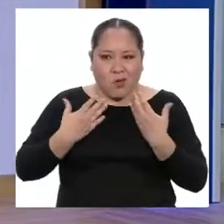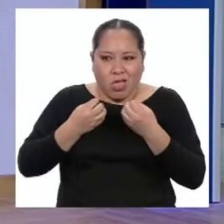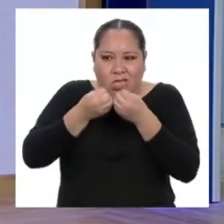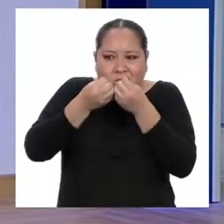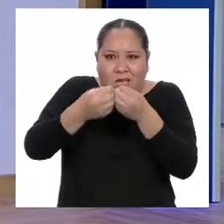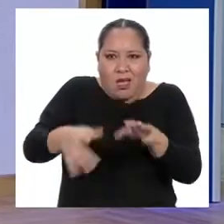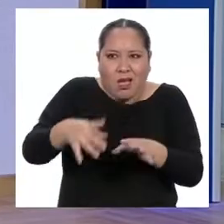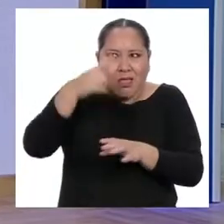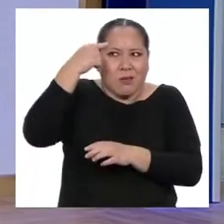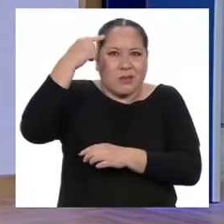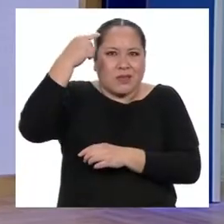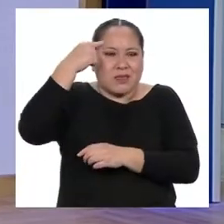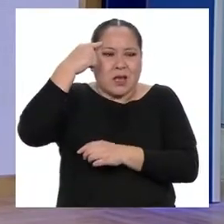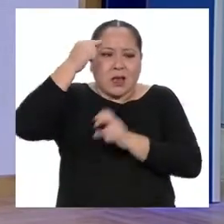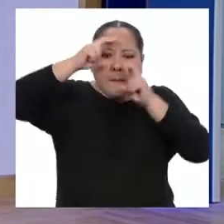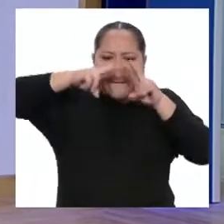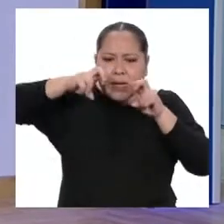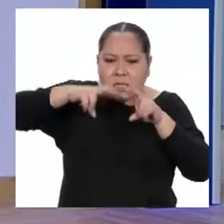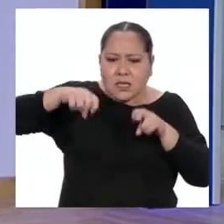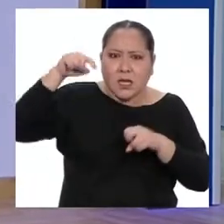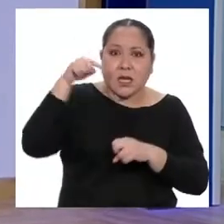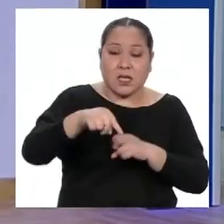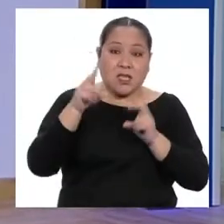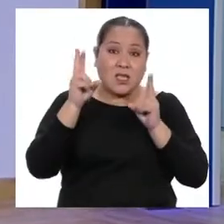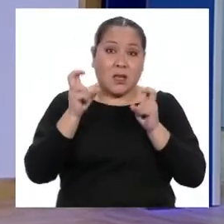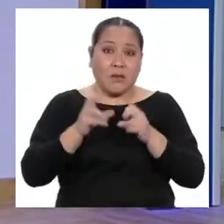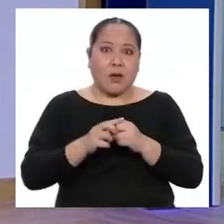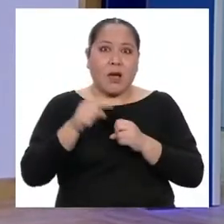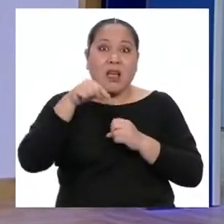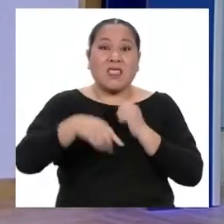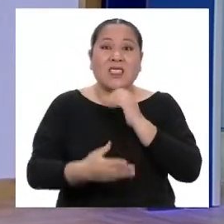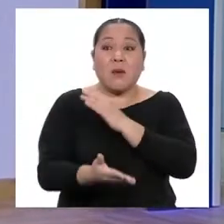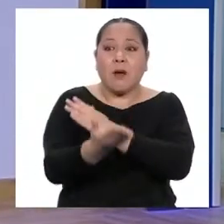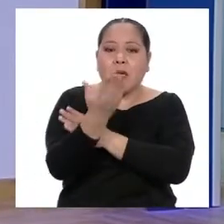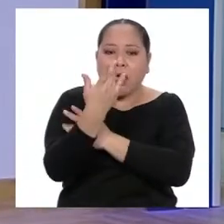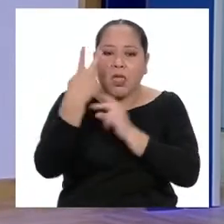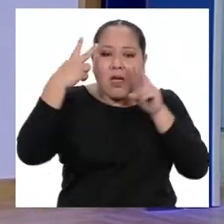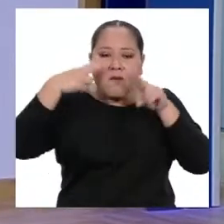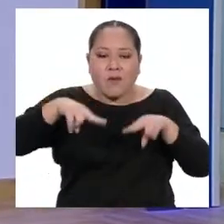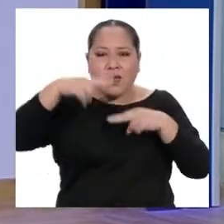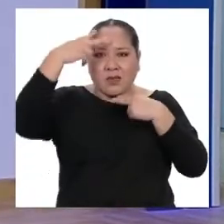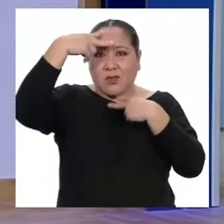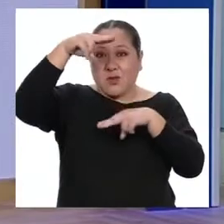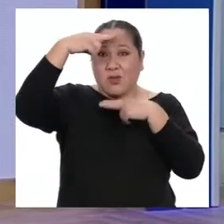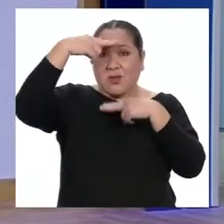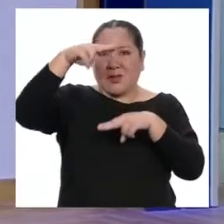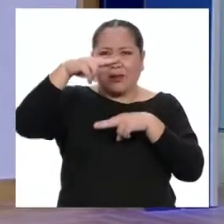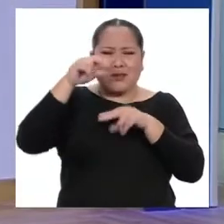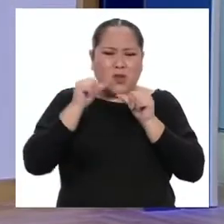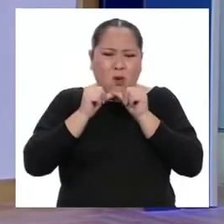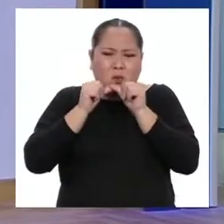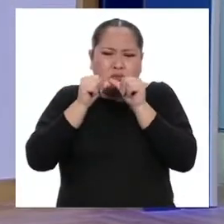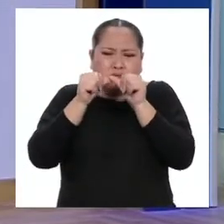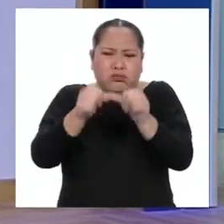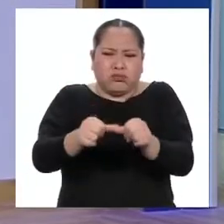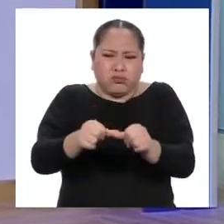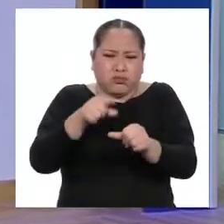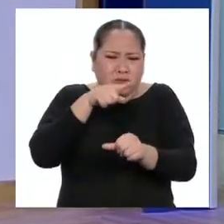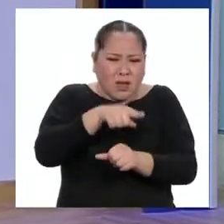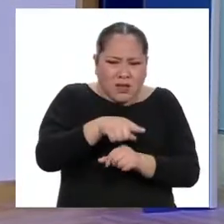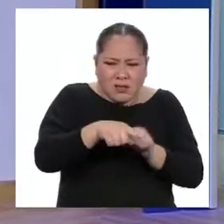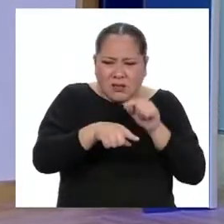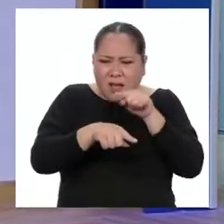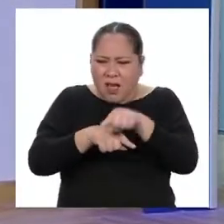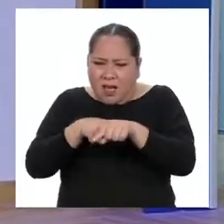e investigar sobre el tema. Esta mañana revisaba noticias y no pude parar. Una me llevaba